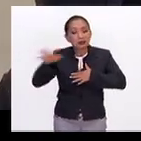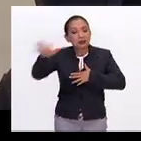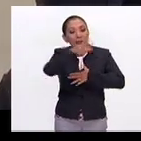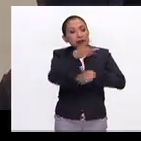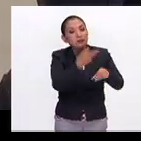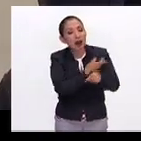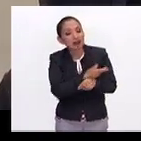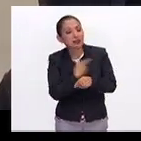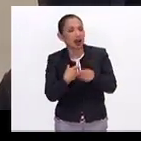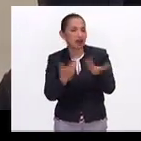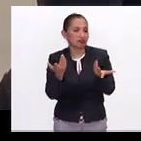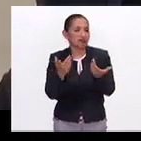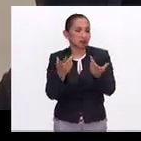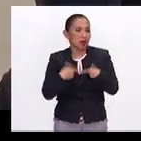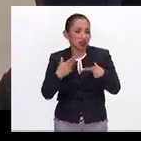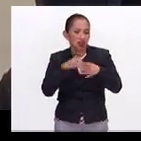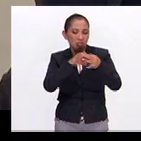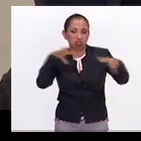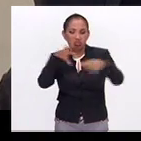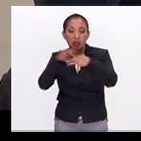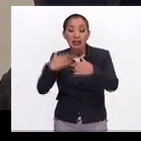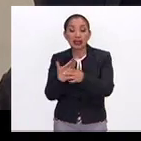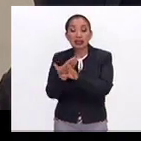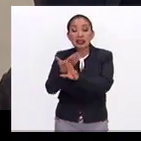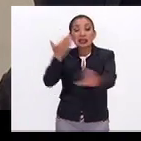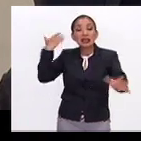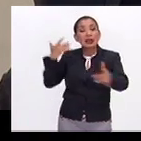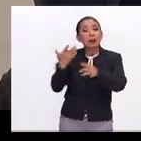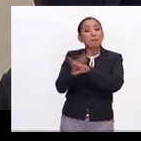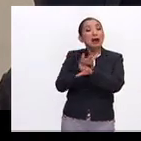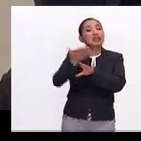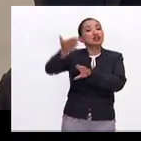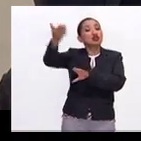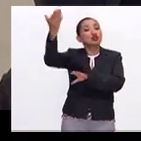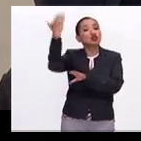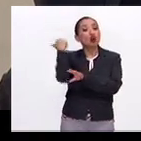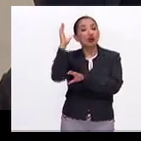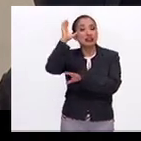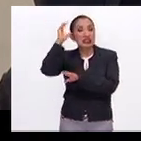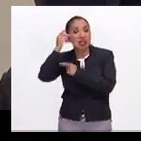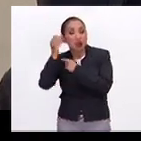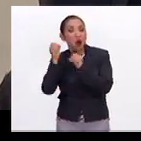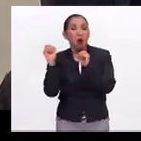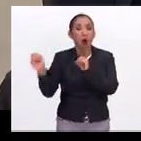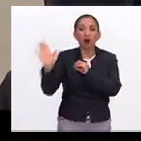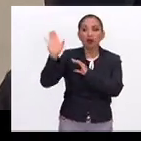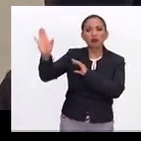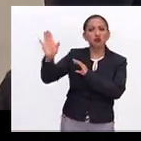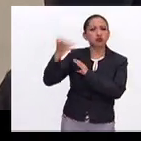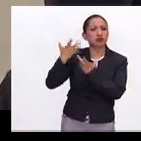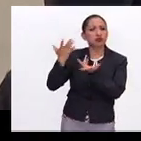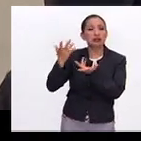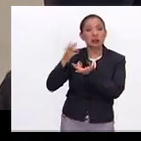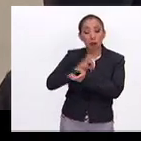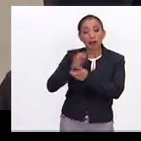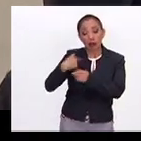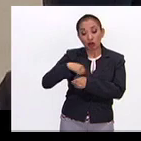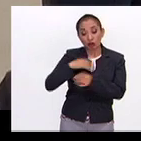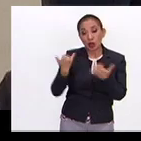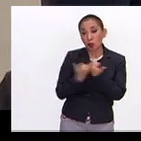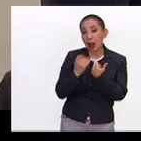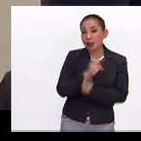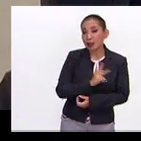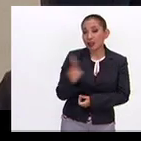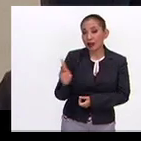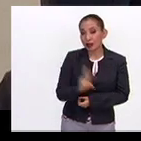realidad fracturada, como tú sabes, y del pasado que puede ser el pasado chino, es el pasado chino, pero que puede ser el nuestro.